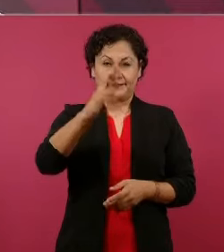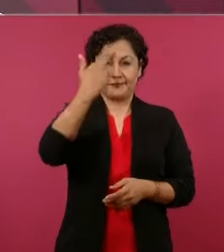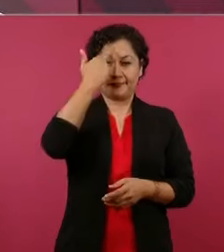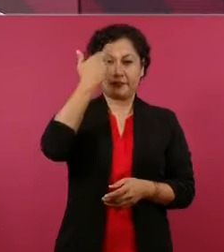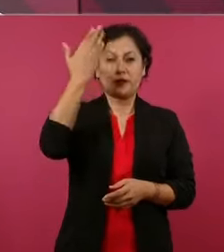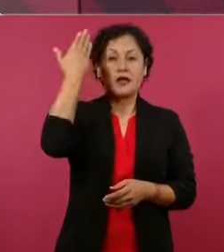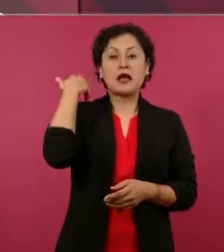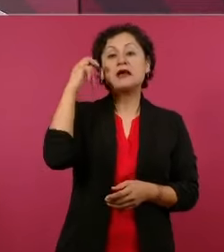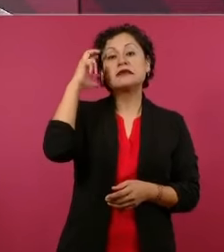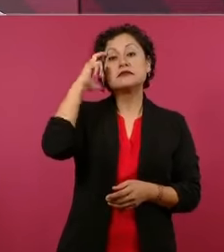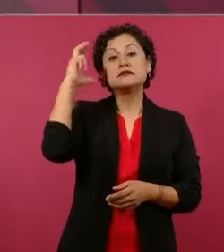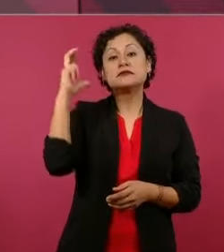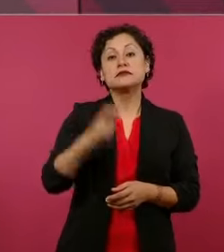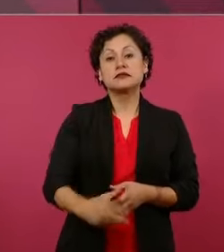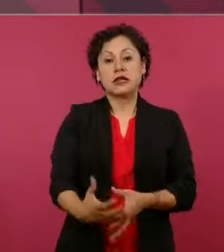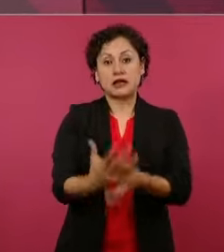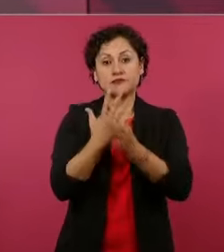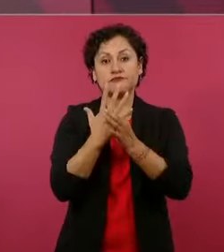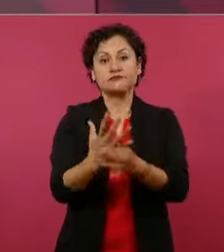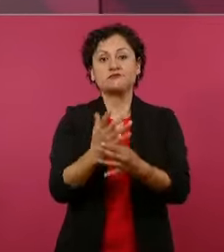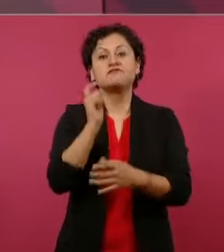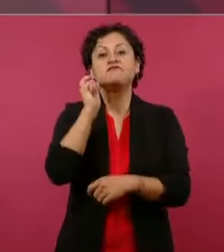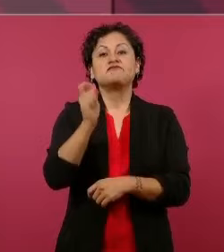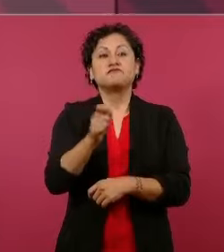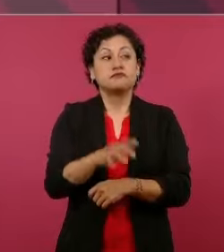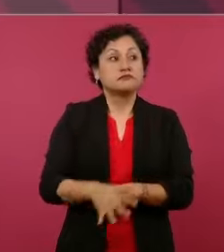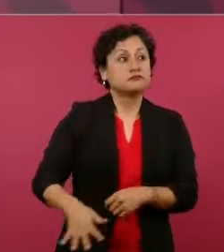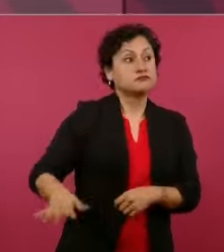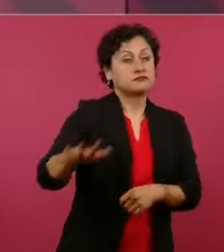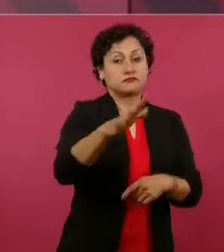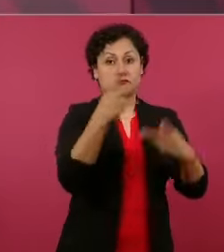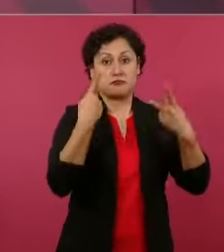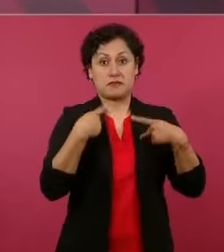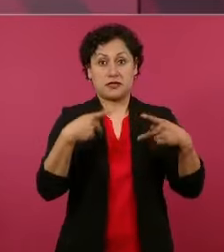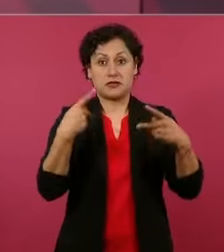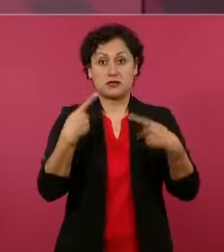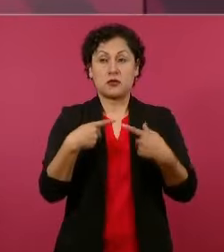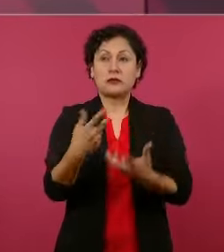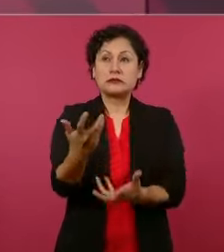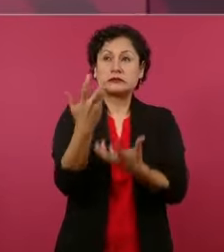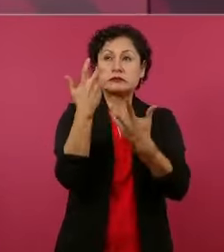Hidalgo el pueblo que quiere ser libre lo